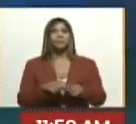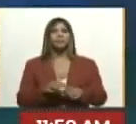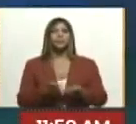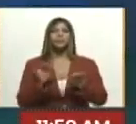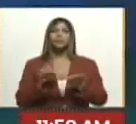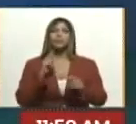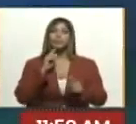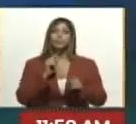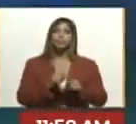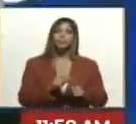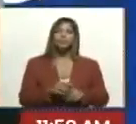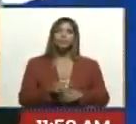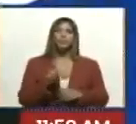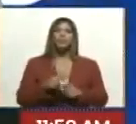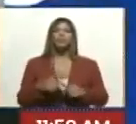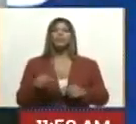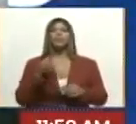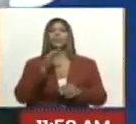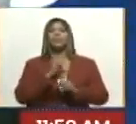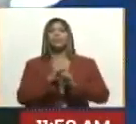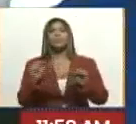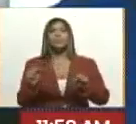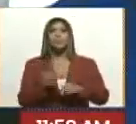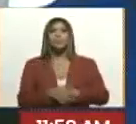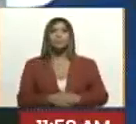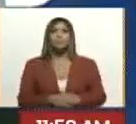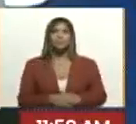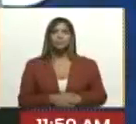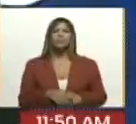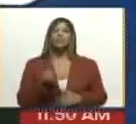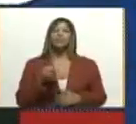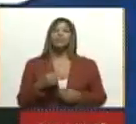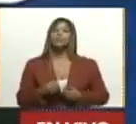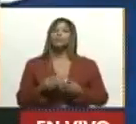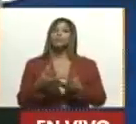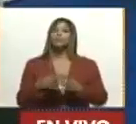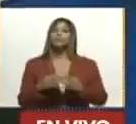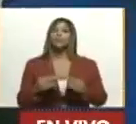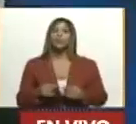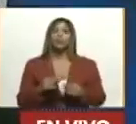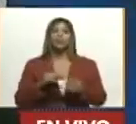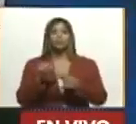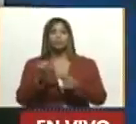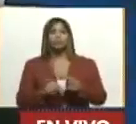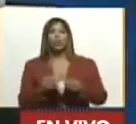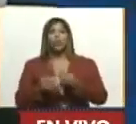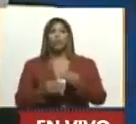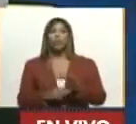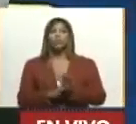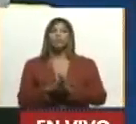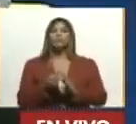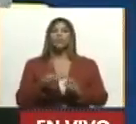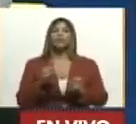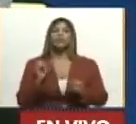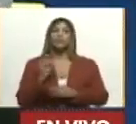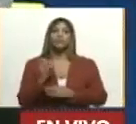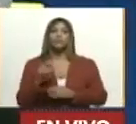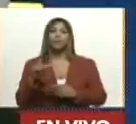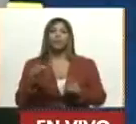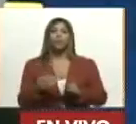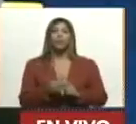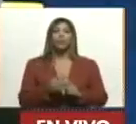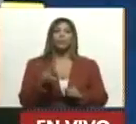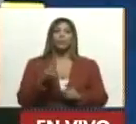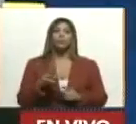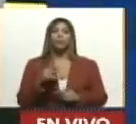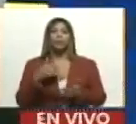hemos dedicado en este programa Café en la Mañana. Por supuesto, llevándoles a ustedes los pormenores de cómo avanza este foro Laufer contra Venezuela